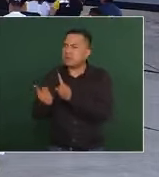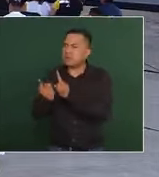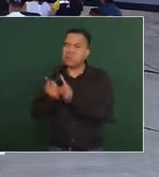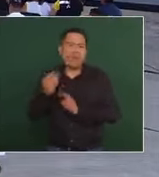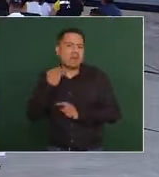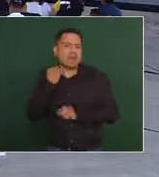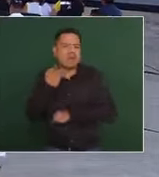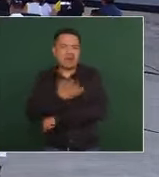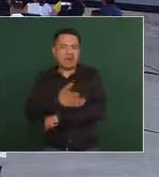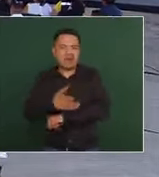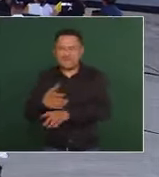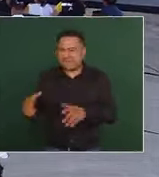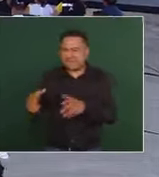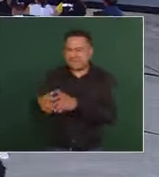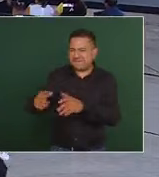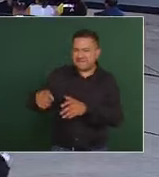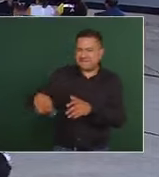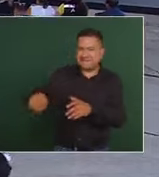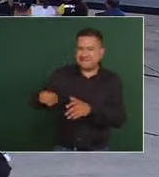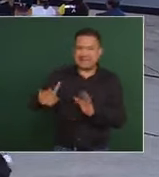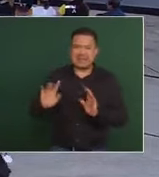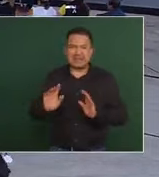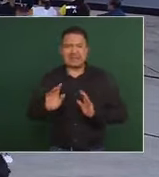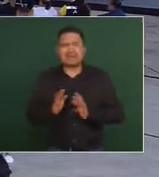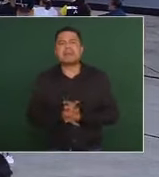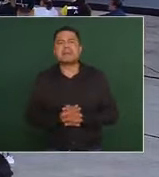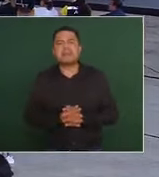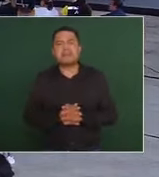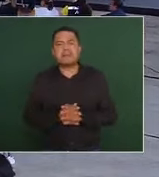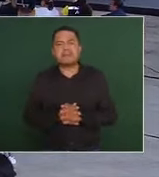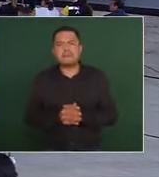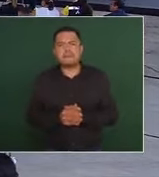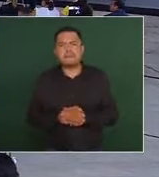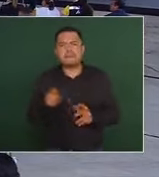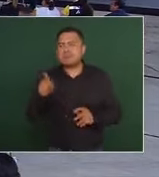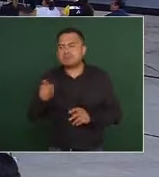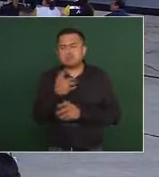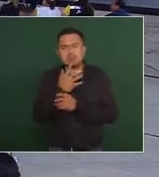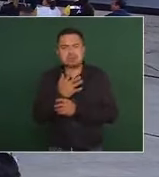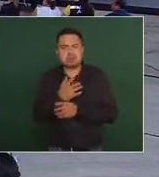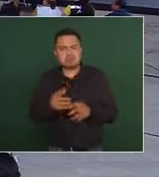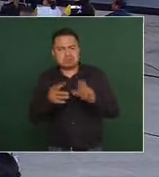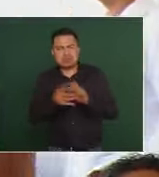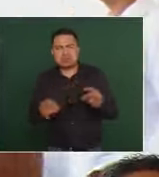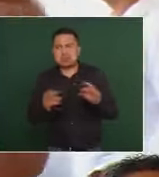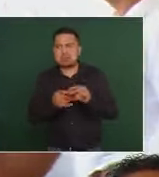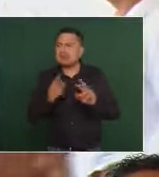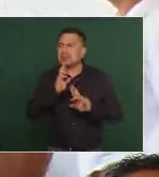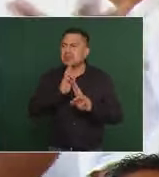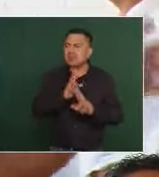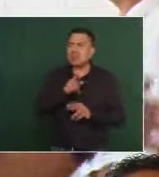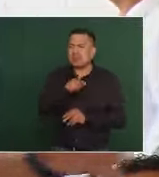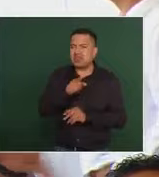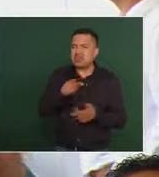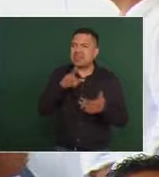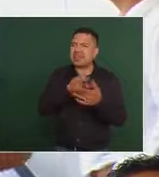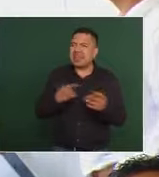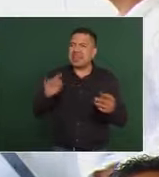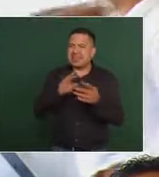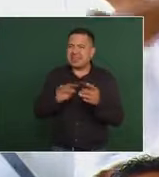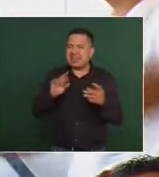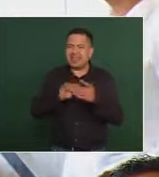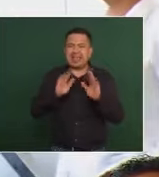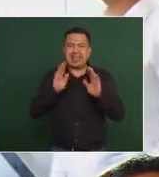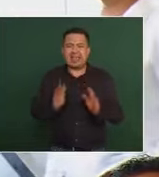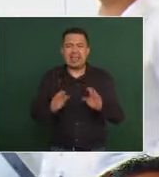las familias, de los familiares, Vidulfo Rosales, y decía que en respuesta a lo que usted, de los señalamientos que hacía usted